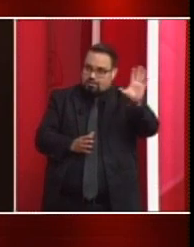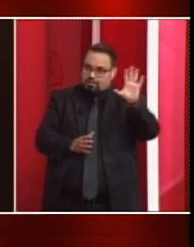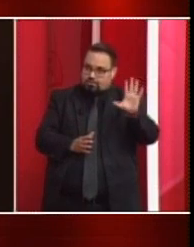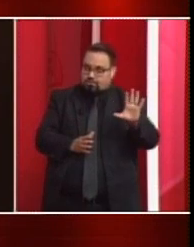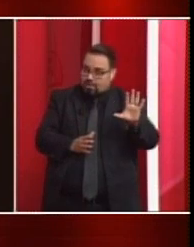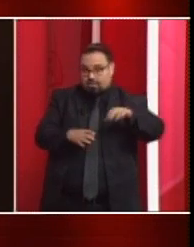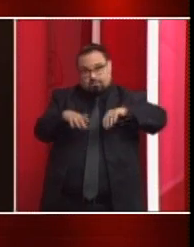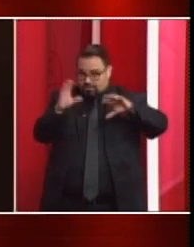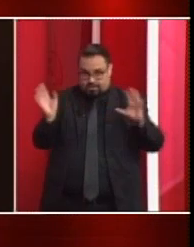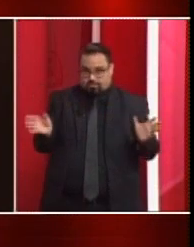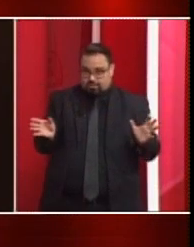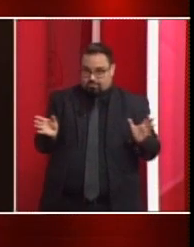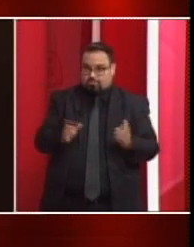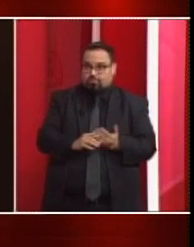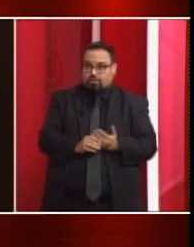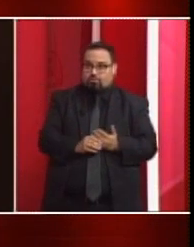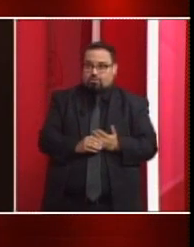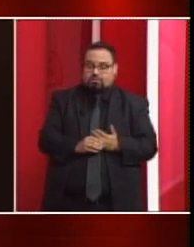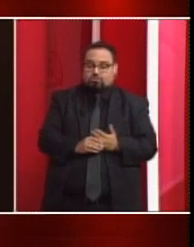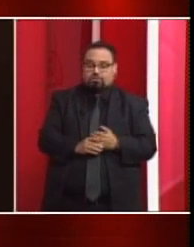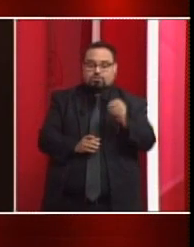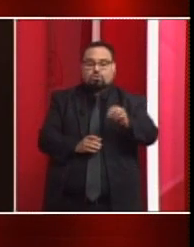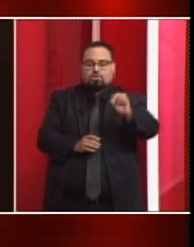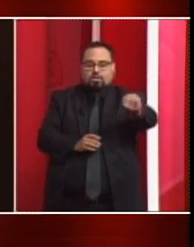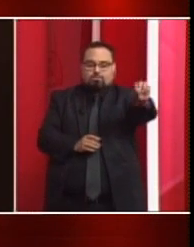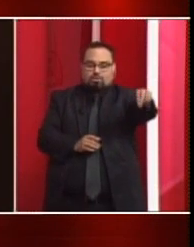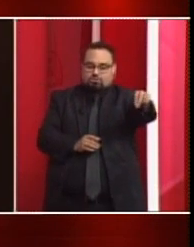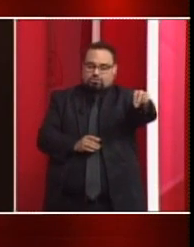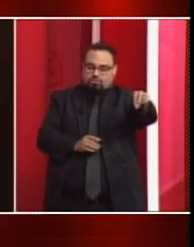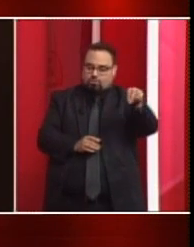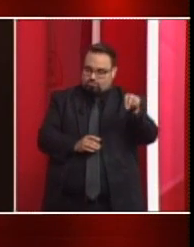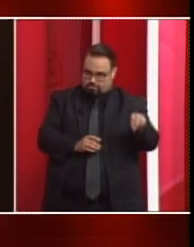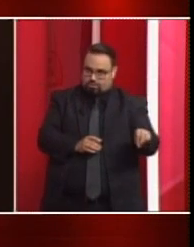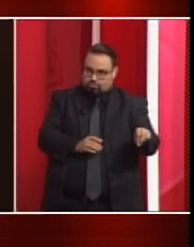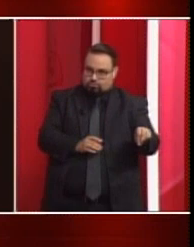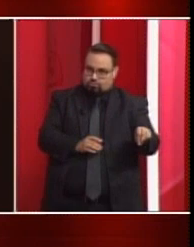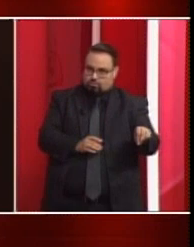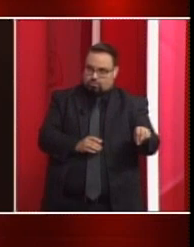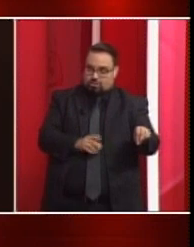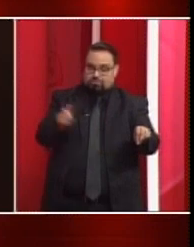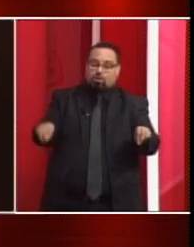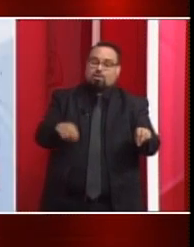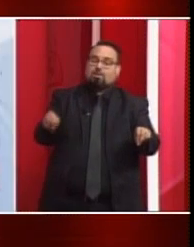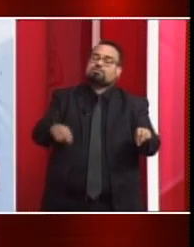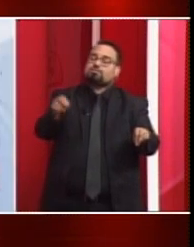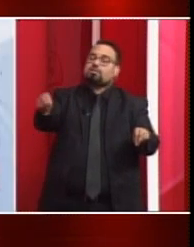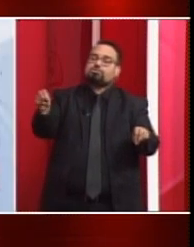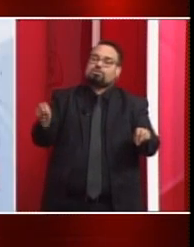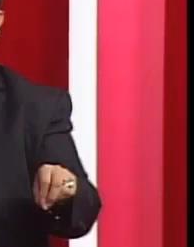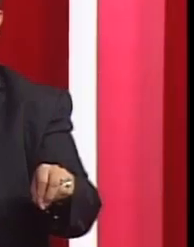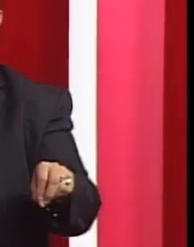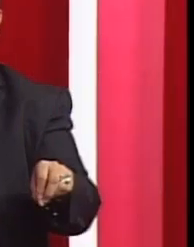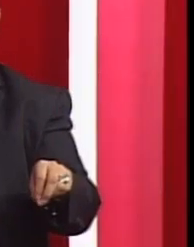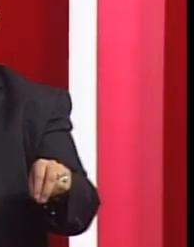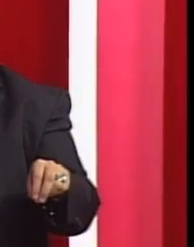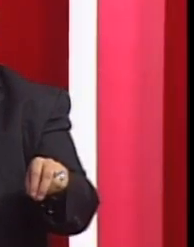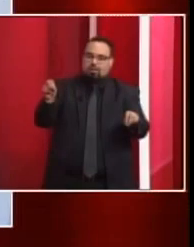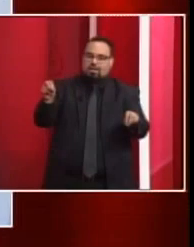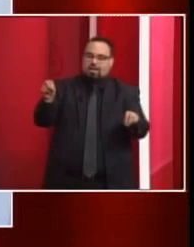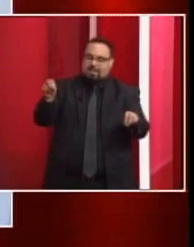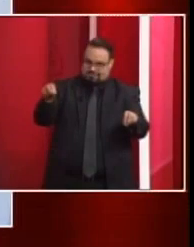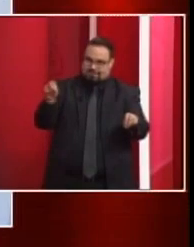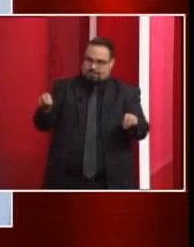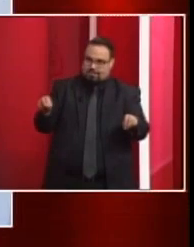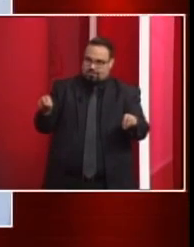es libre soberana, básicamente, para ponerlo en ese contexto, y que por eso se dio el nombramiento de Consuelo Porras. Pero además está diciendo que no